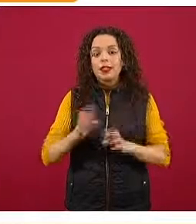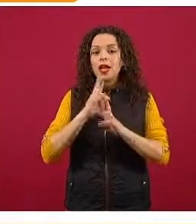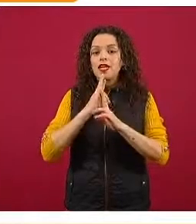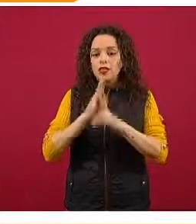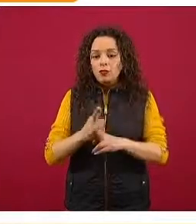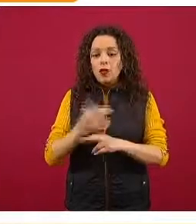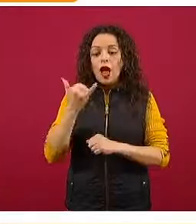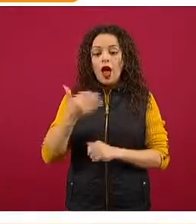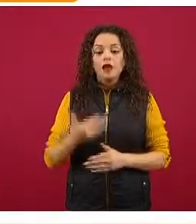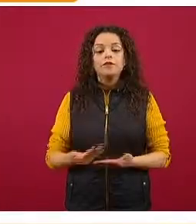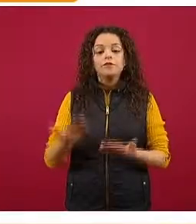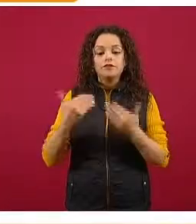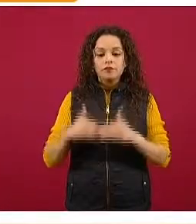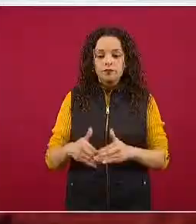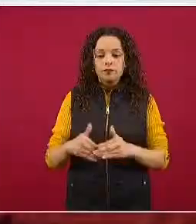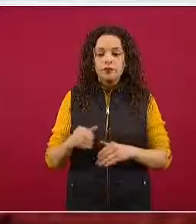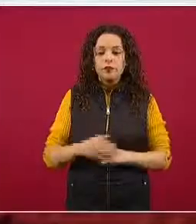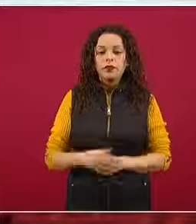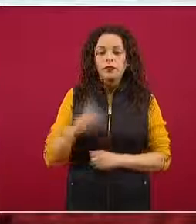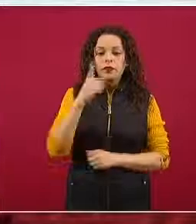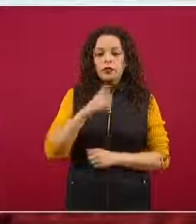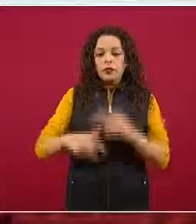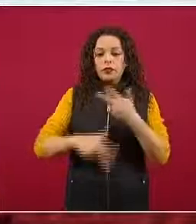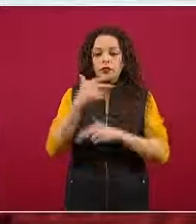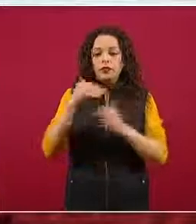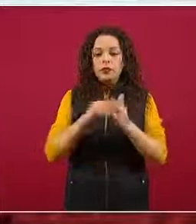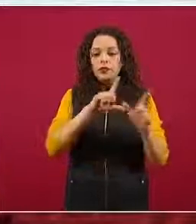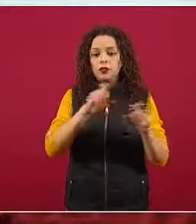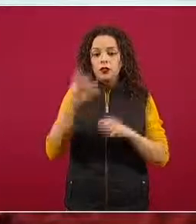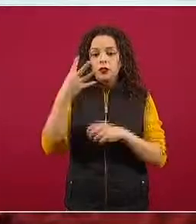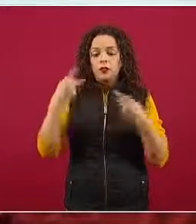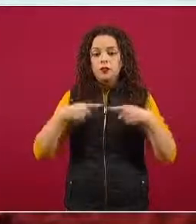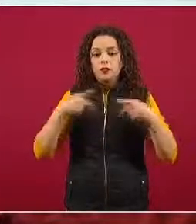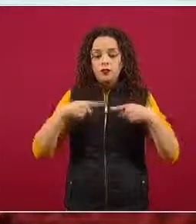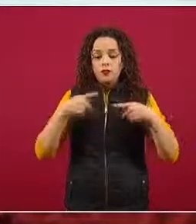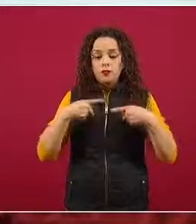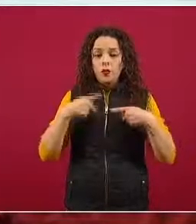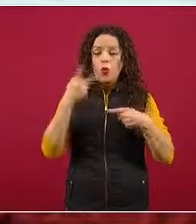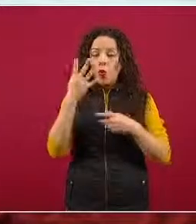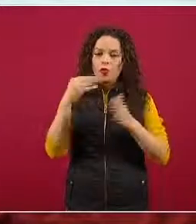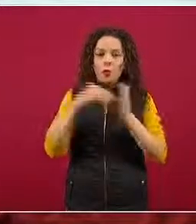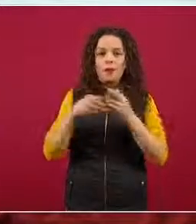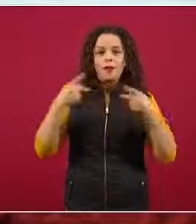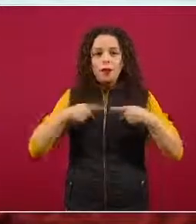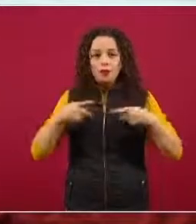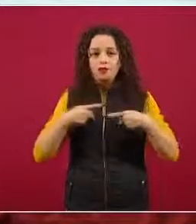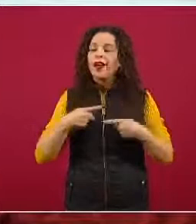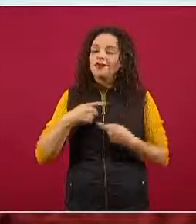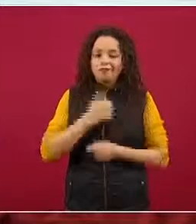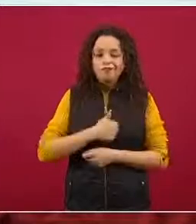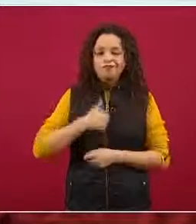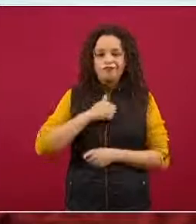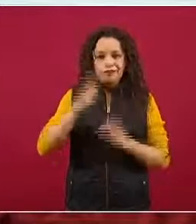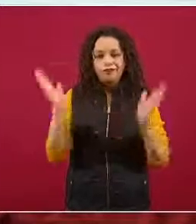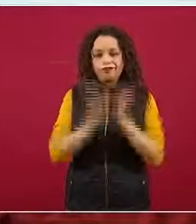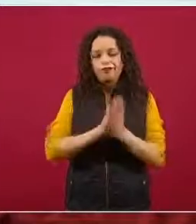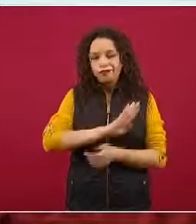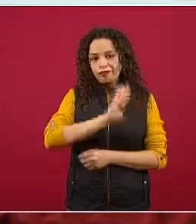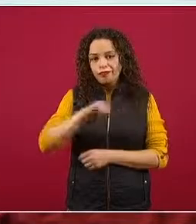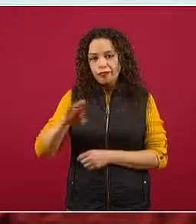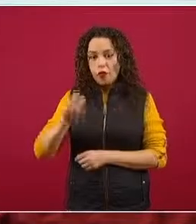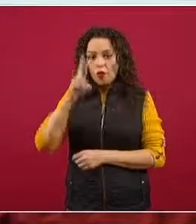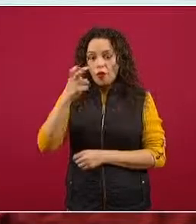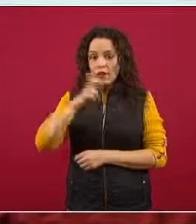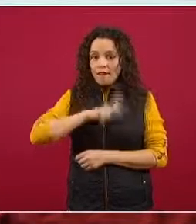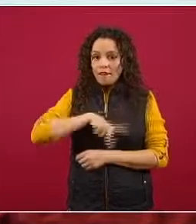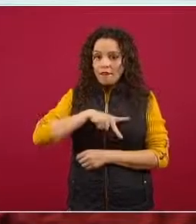113.704 personas que desafortunadamente han perdido la vida a causa del virus SARS-CoV-2 con un